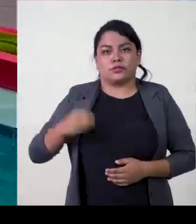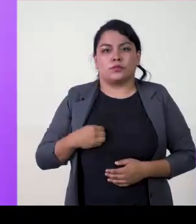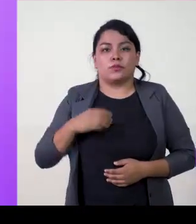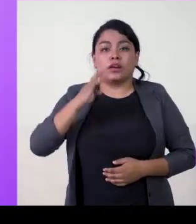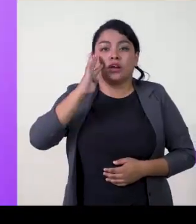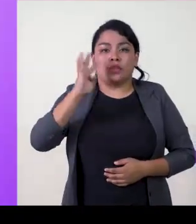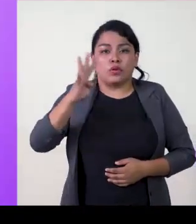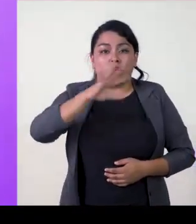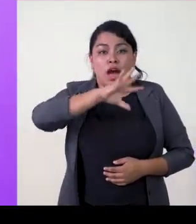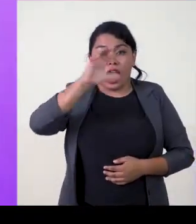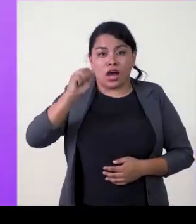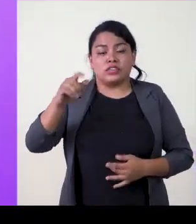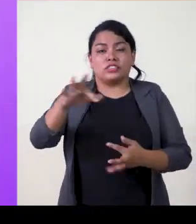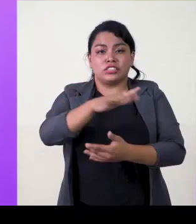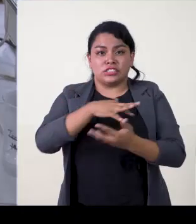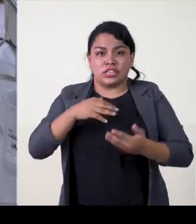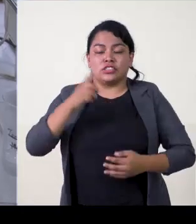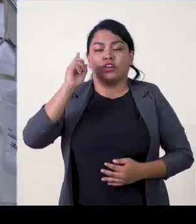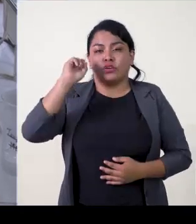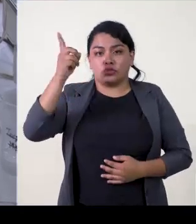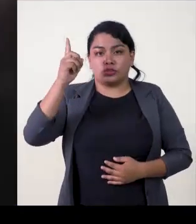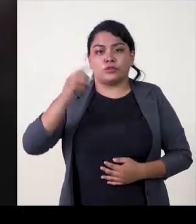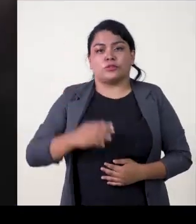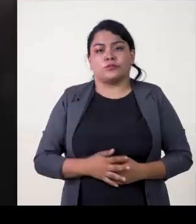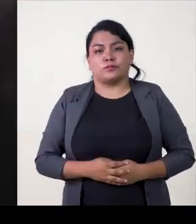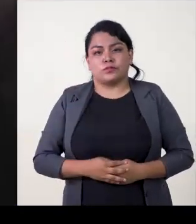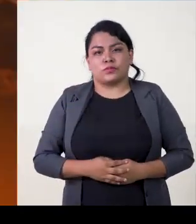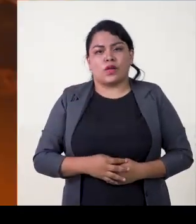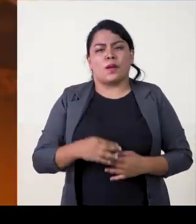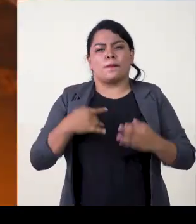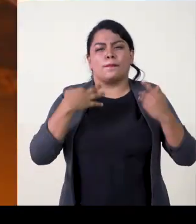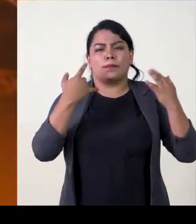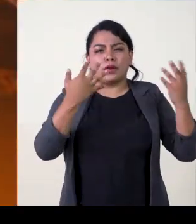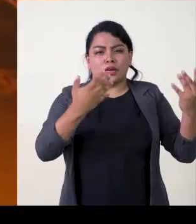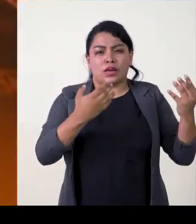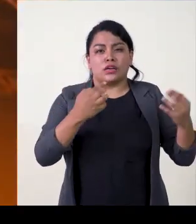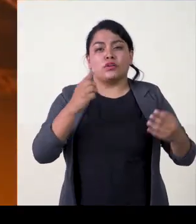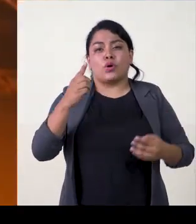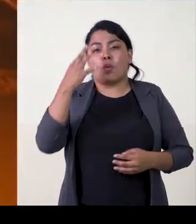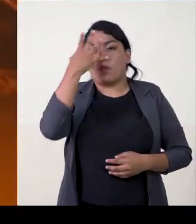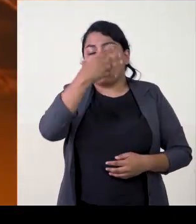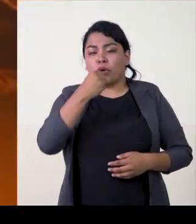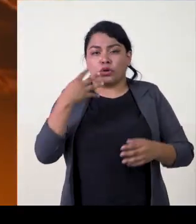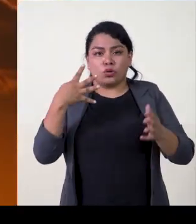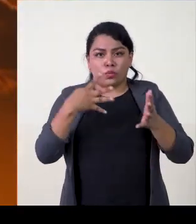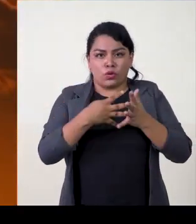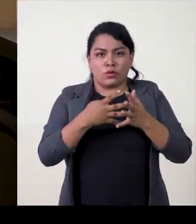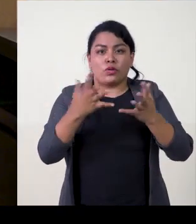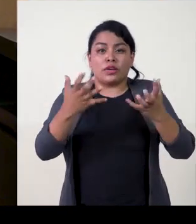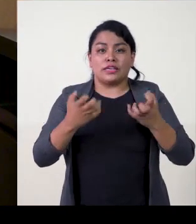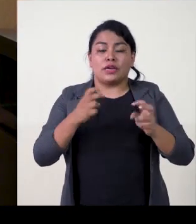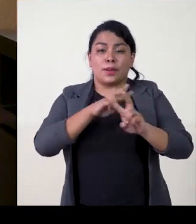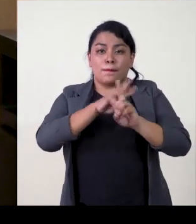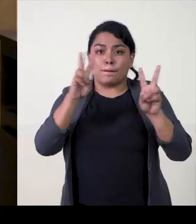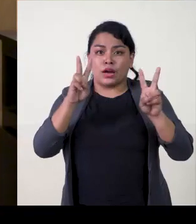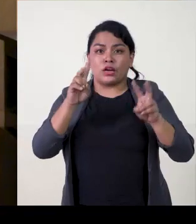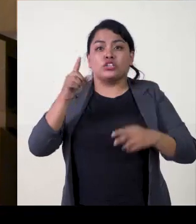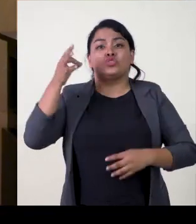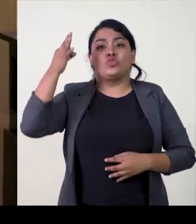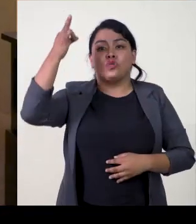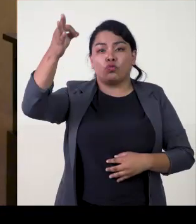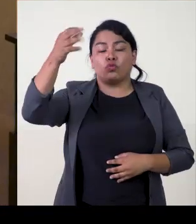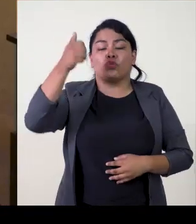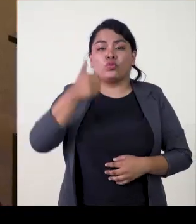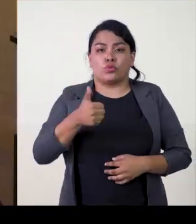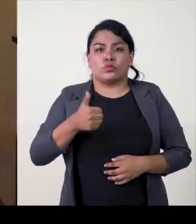nación, creadora de arte, ciencia y docencia. Luz de esperanza para un bello pueblo que anhela la paz y